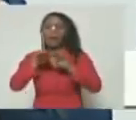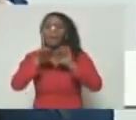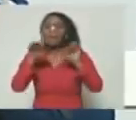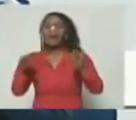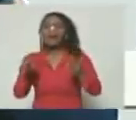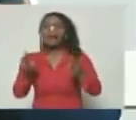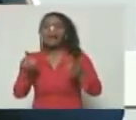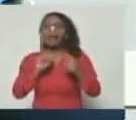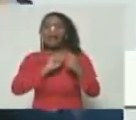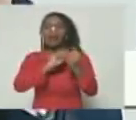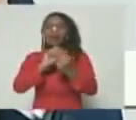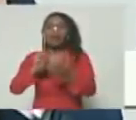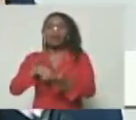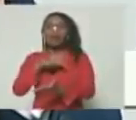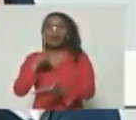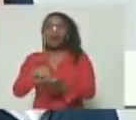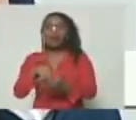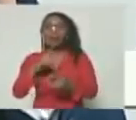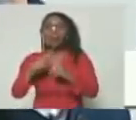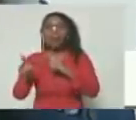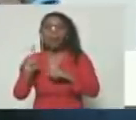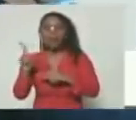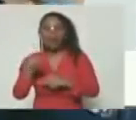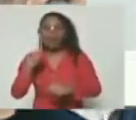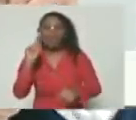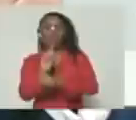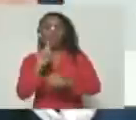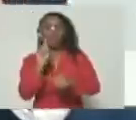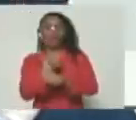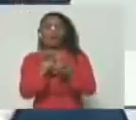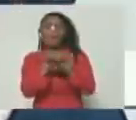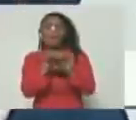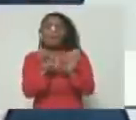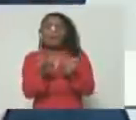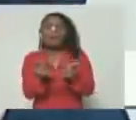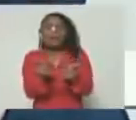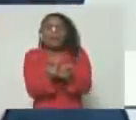Nacional. No, había que adjetivarlos y descalificarlos, era la mesita.